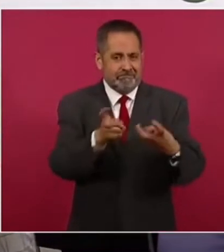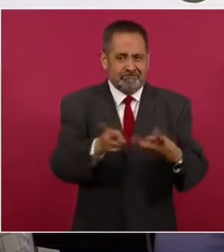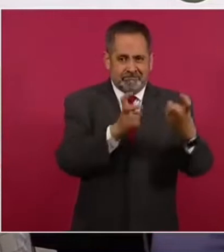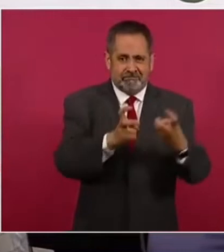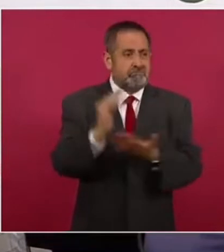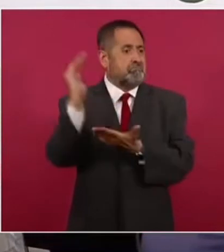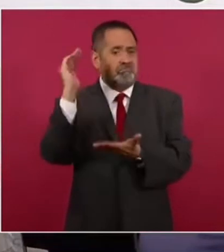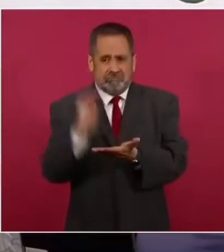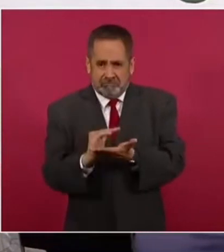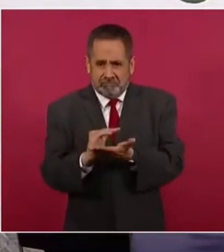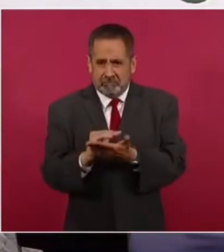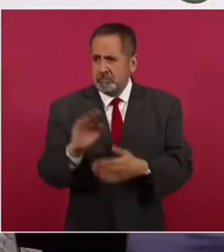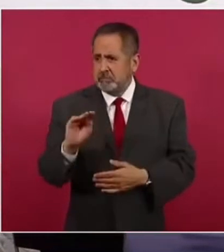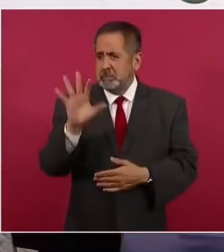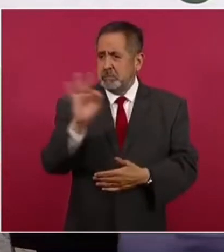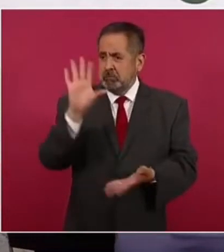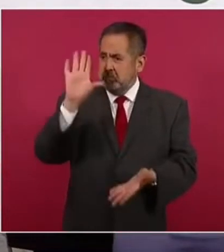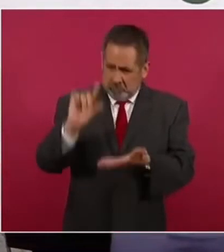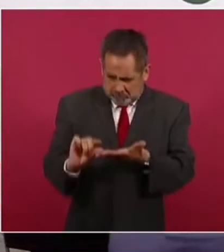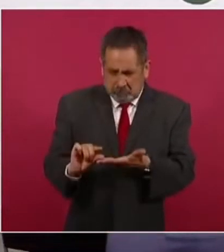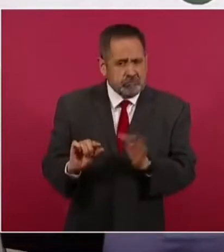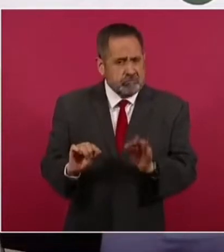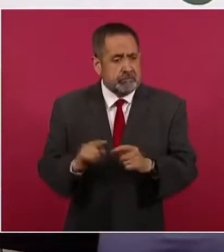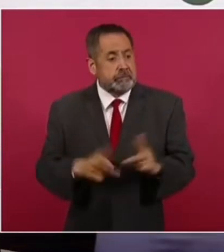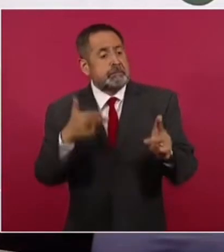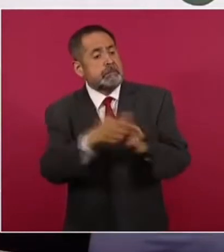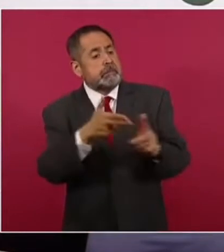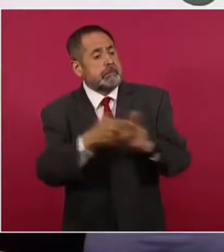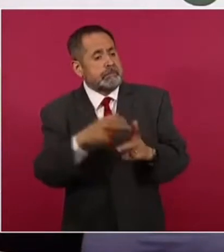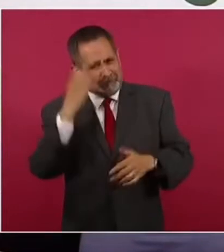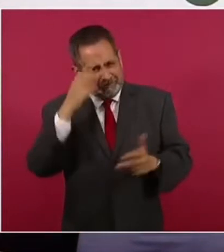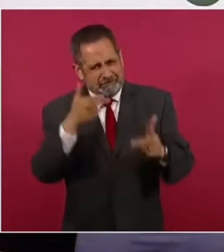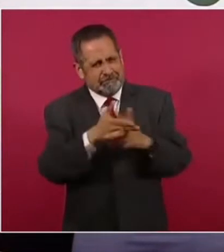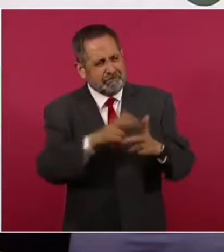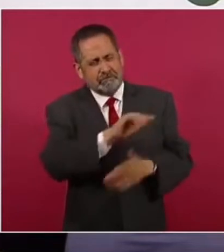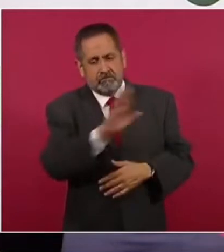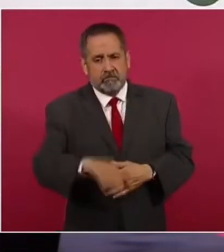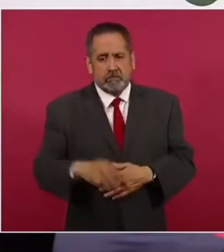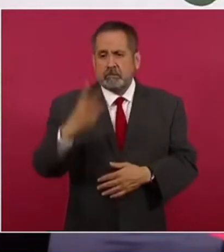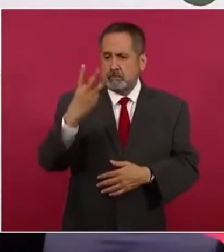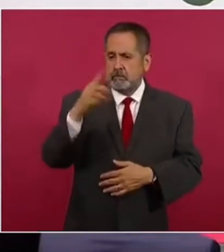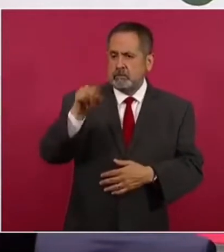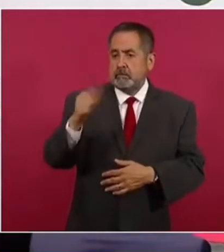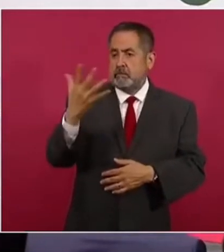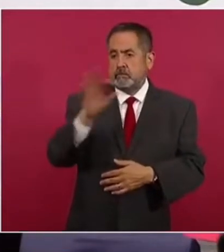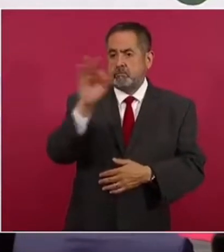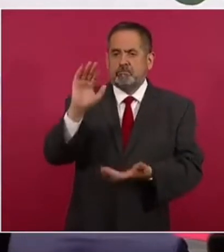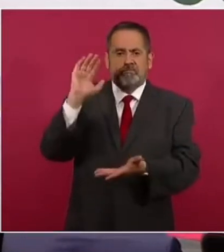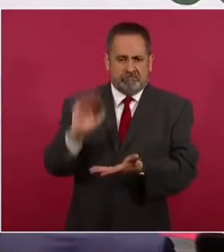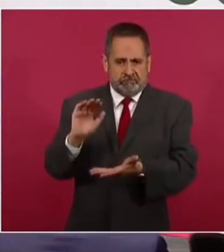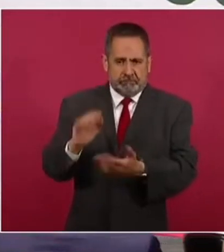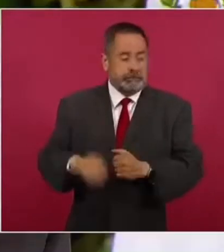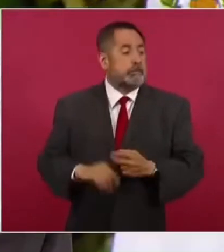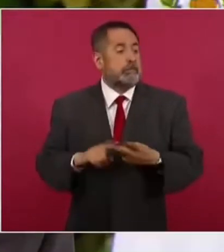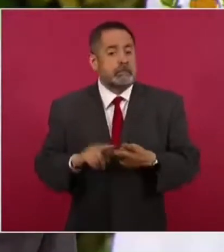en 95%, los homicidios en 3.5%, el